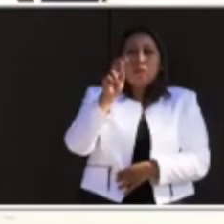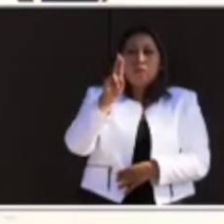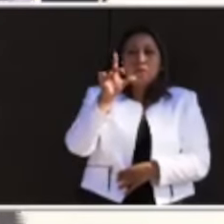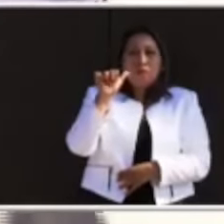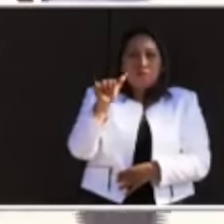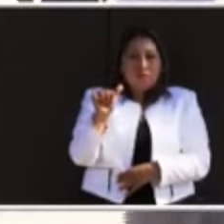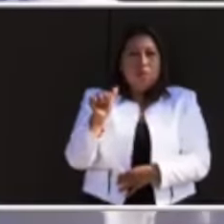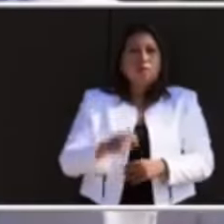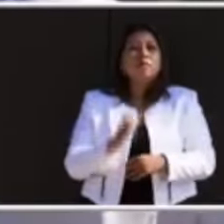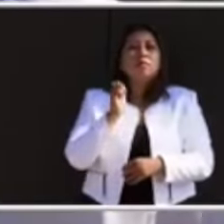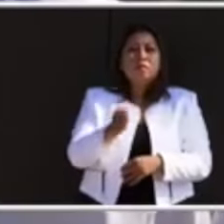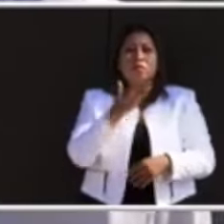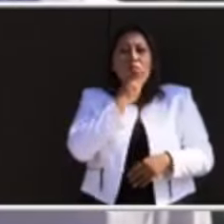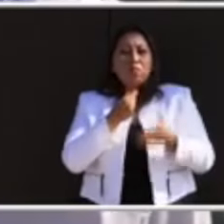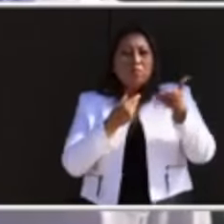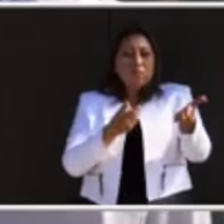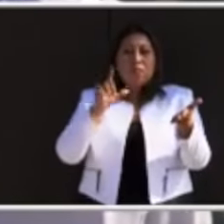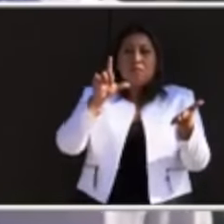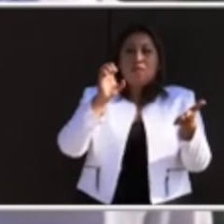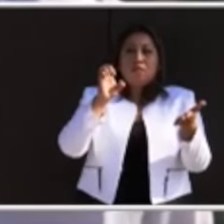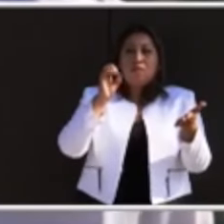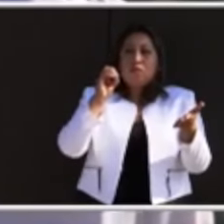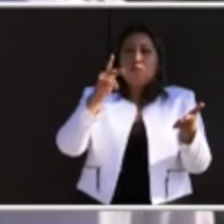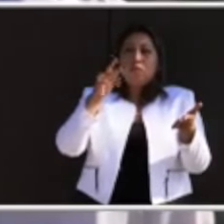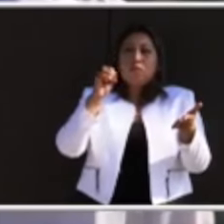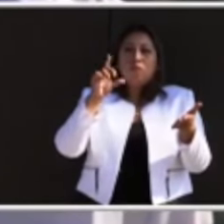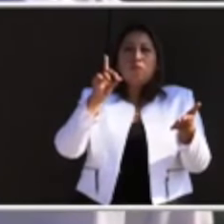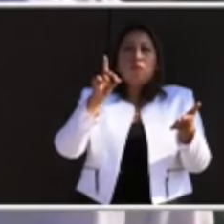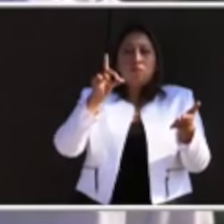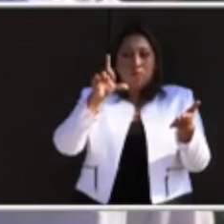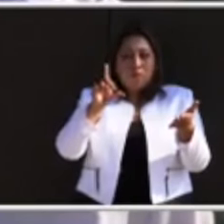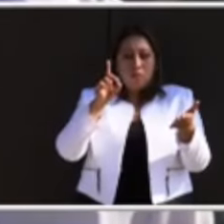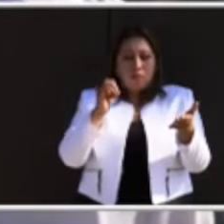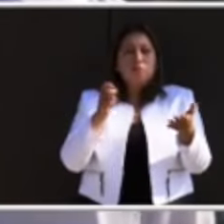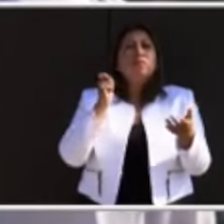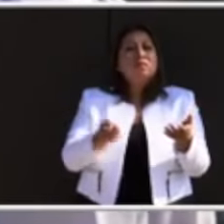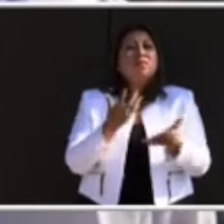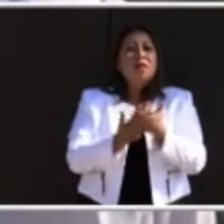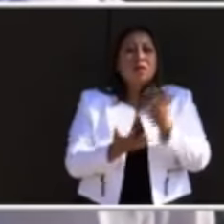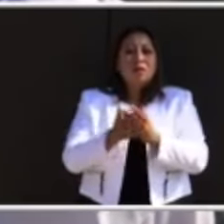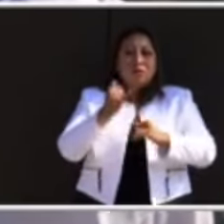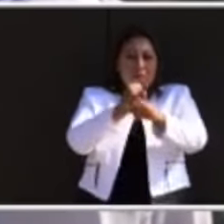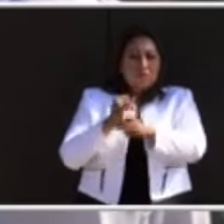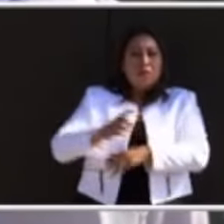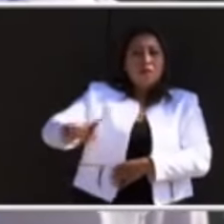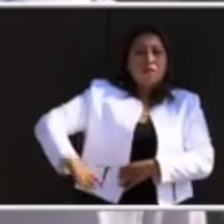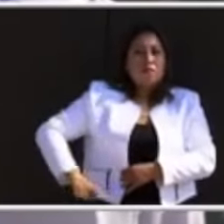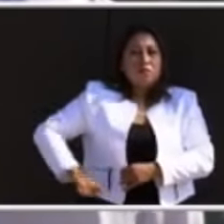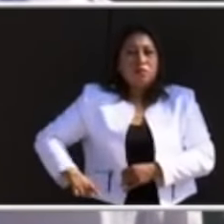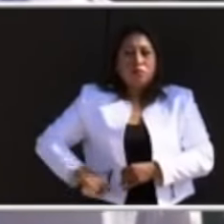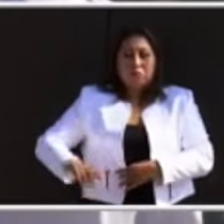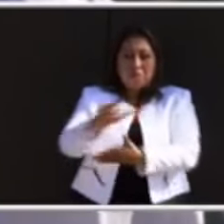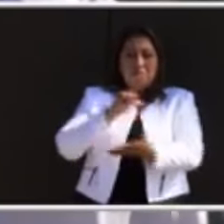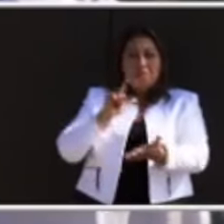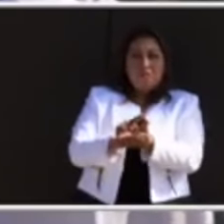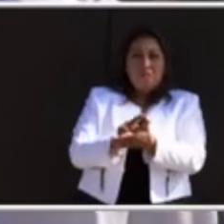Leopoldo es licenciado en Derecho por la Universidad Veracruzana. Se ha desempeñado como encargado de los registros públicos